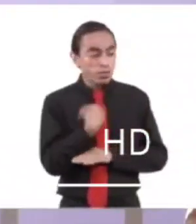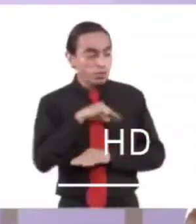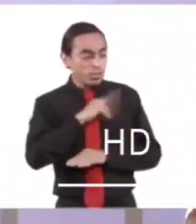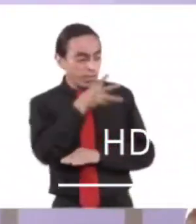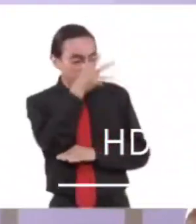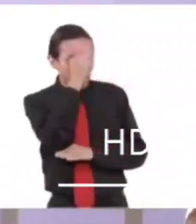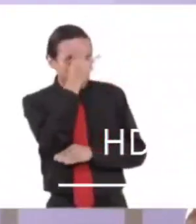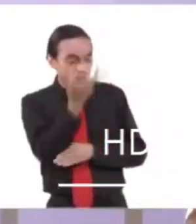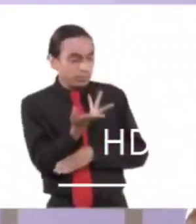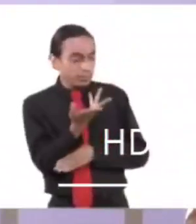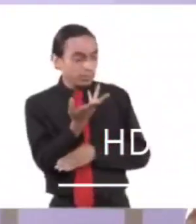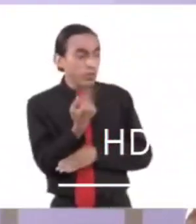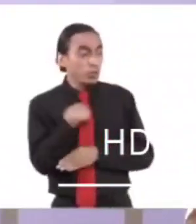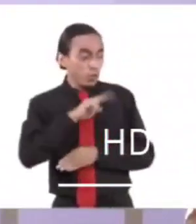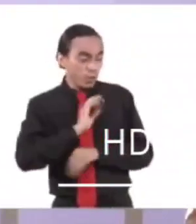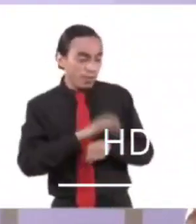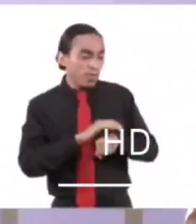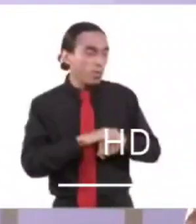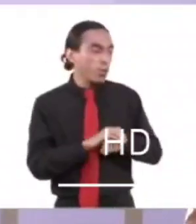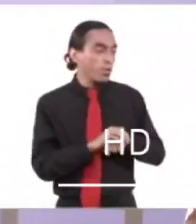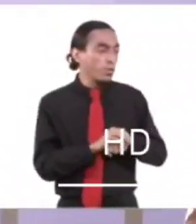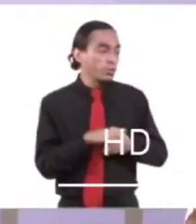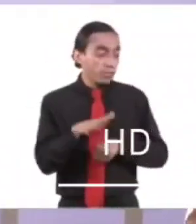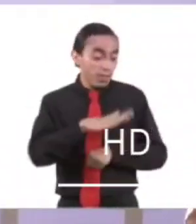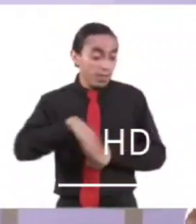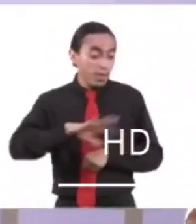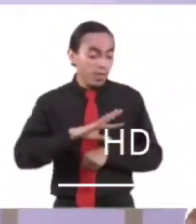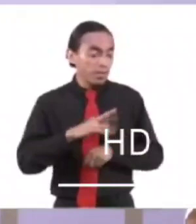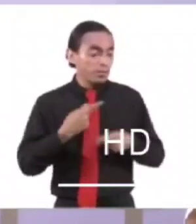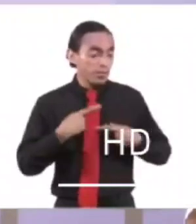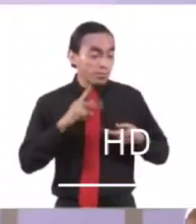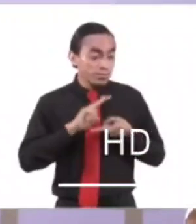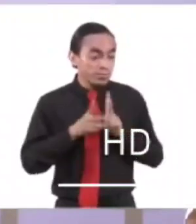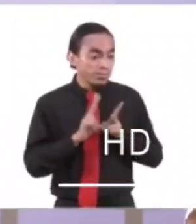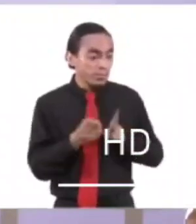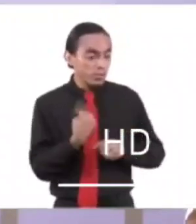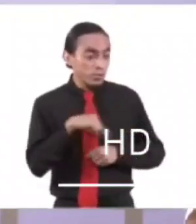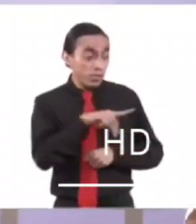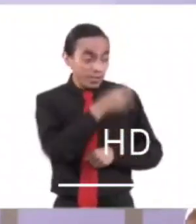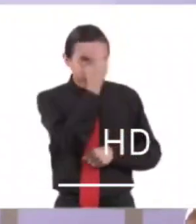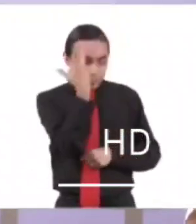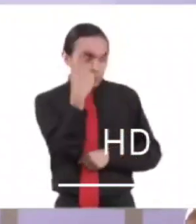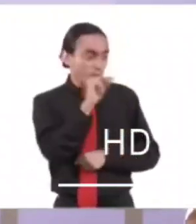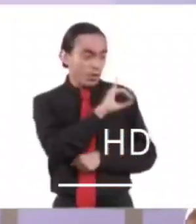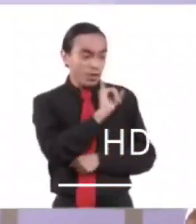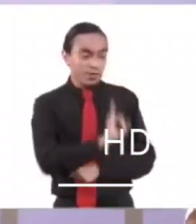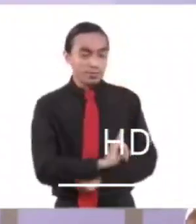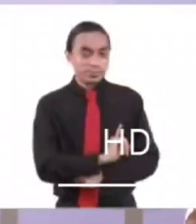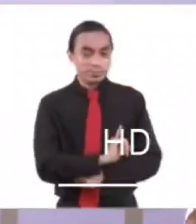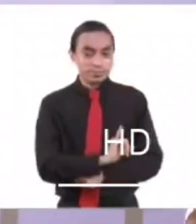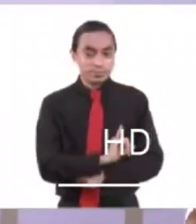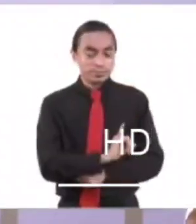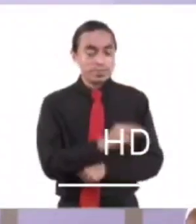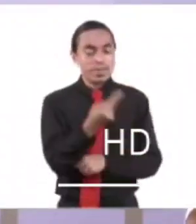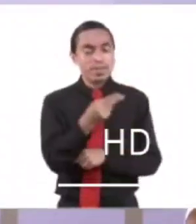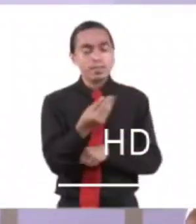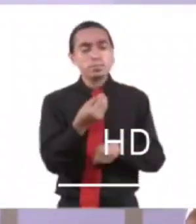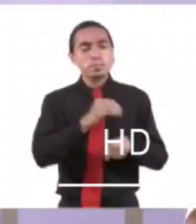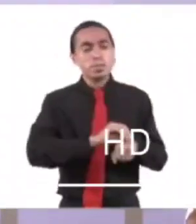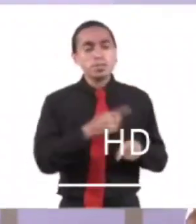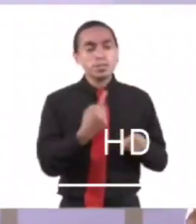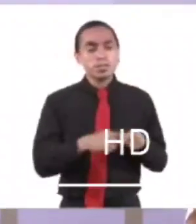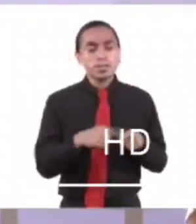tus amigos, tu barrio, te extrañamos y no te olvidaremos jamás. Escribió o puso